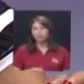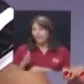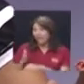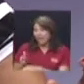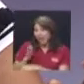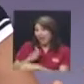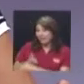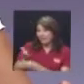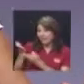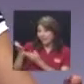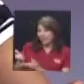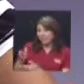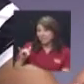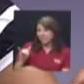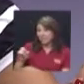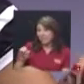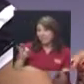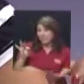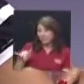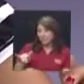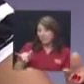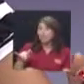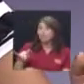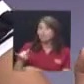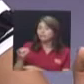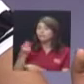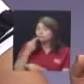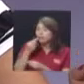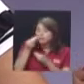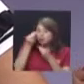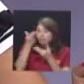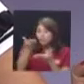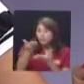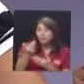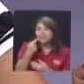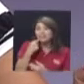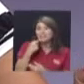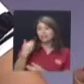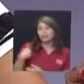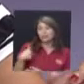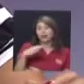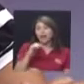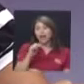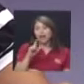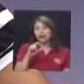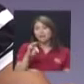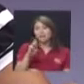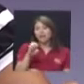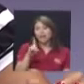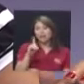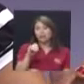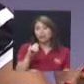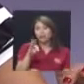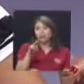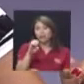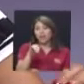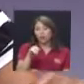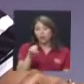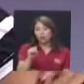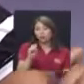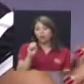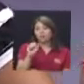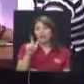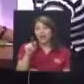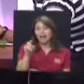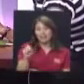acompañen con más información decirles que don alfredo trejos a las de san isidro de heredia nos